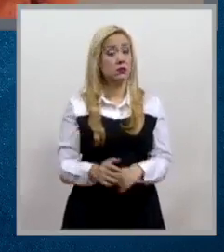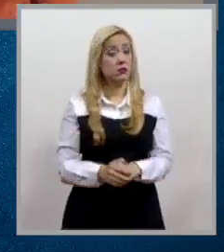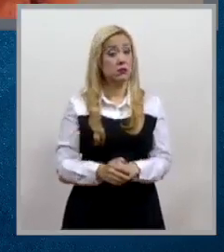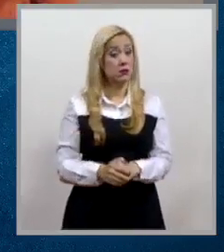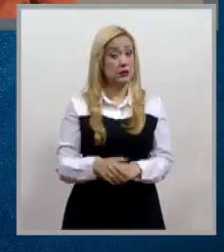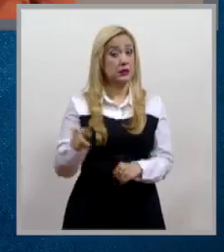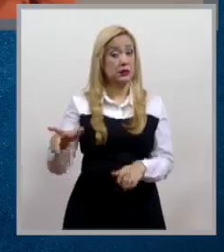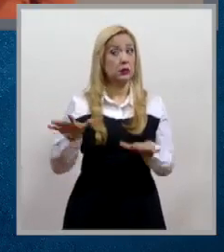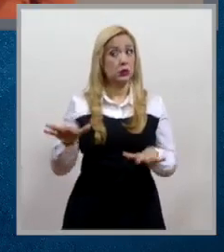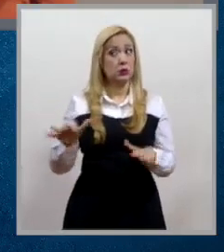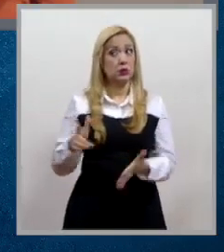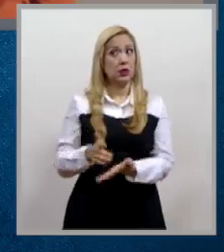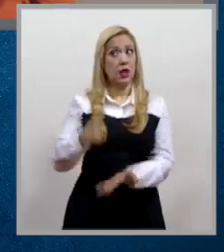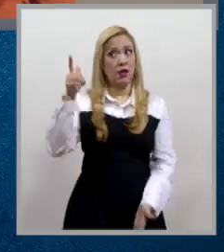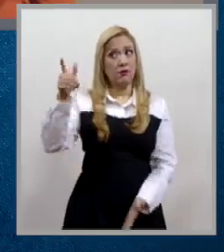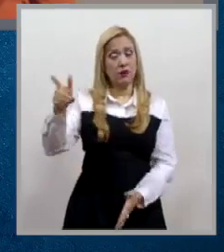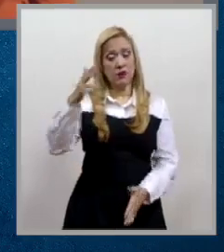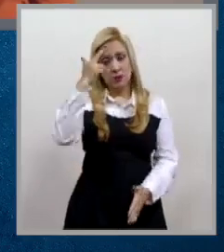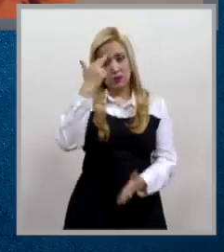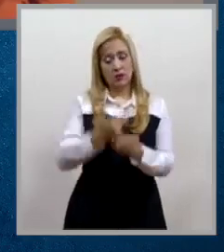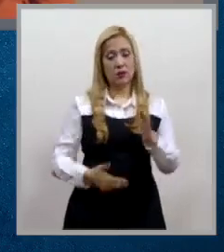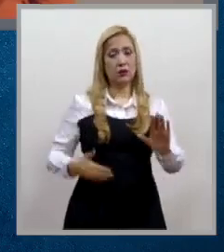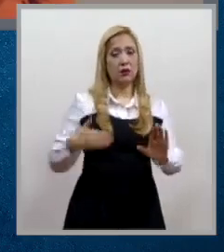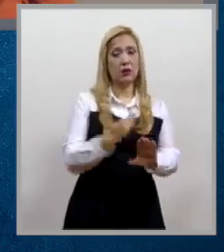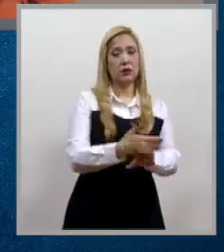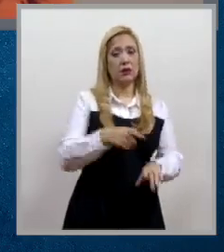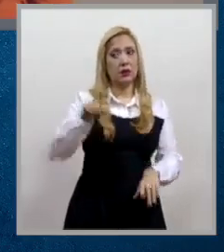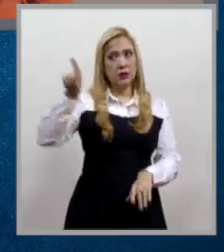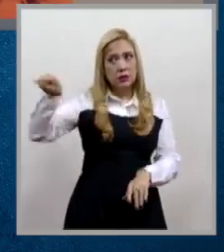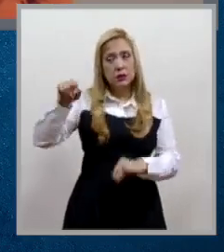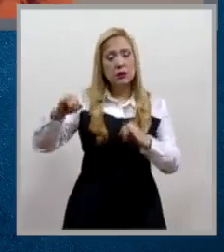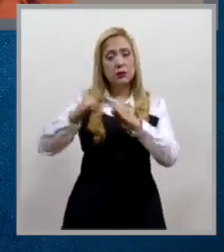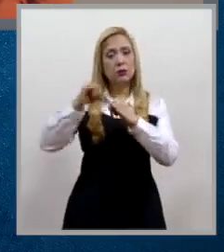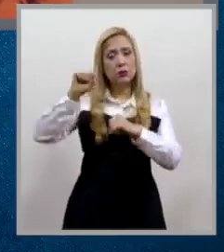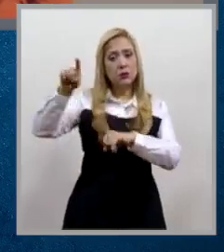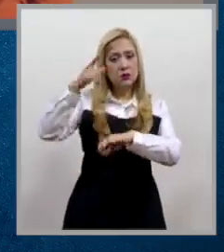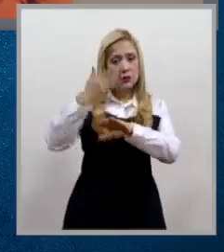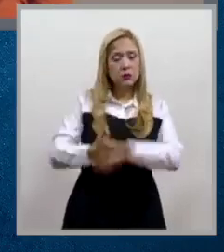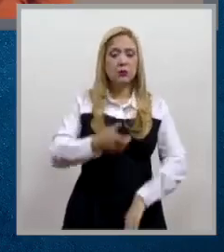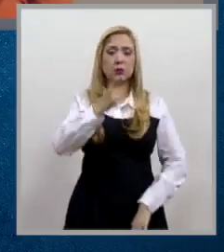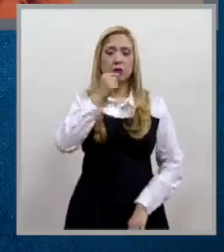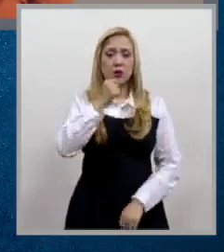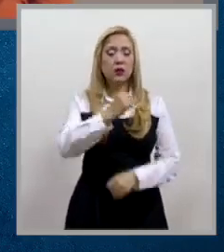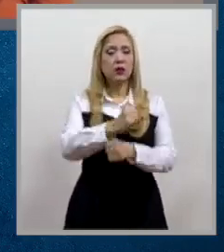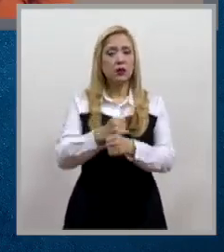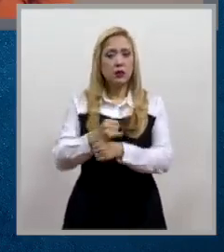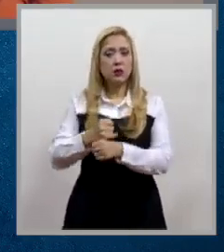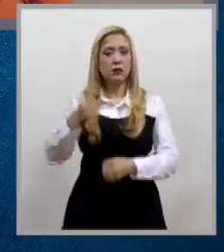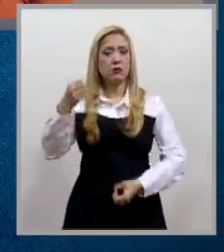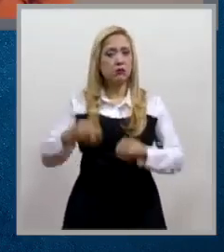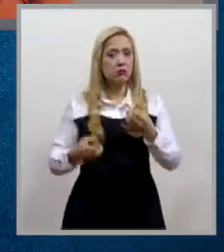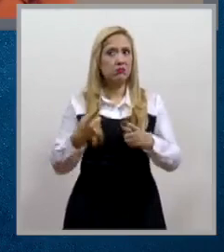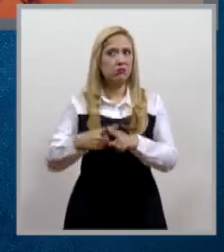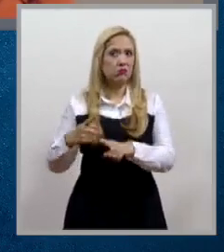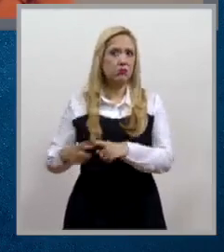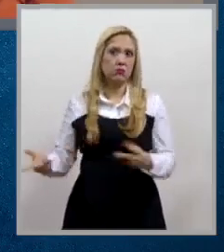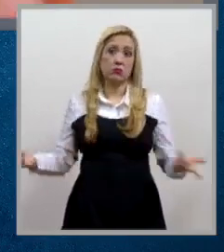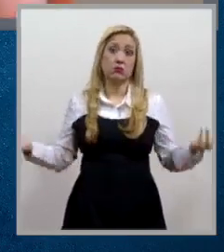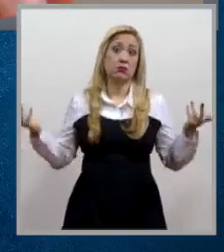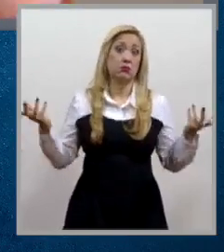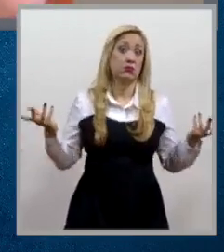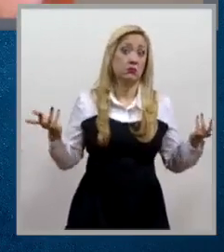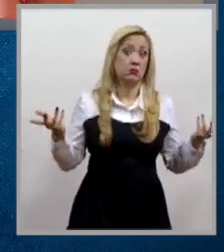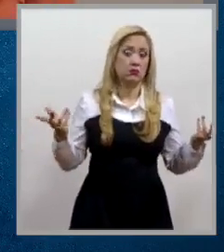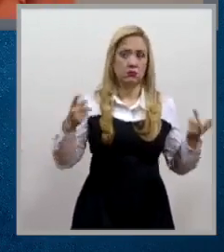violencia, sino me parece una de las modalidades clave que tenemos siempre que tener bajo la lupa, Sin duda. justo